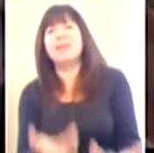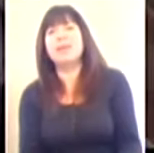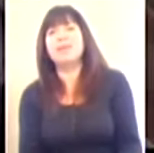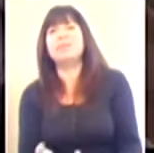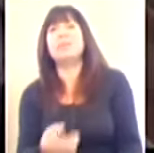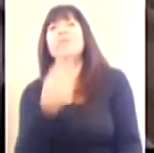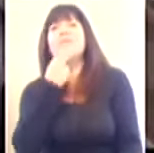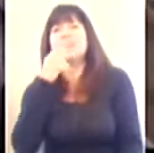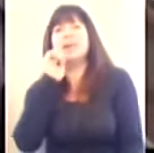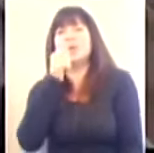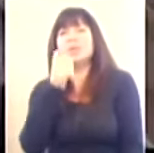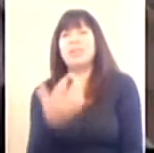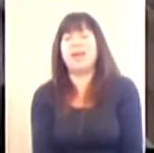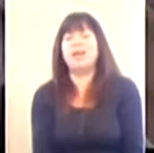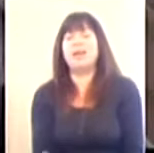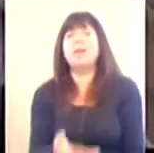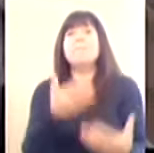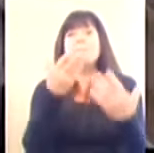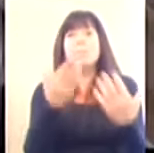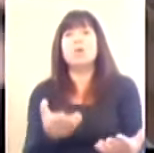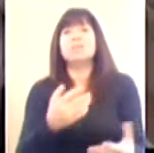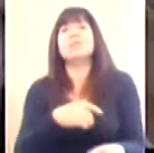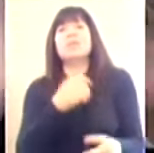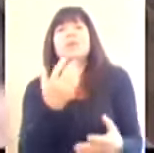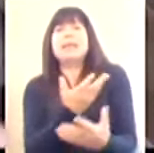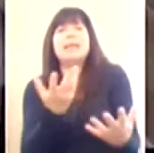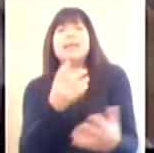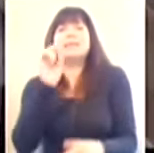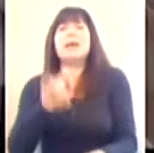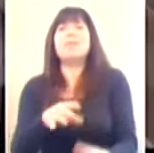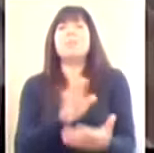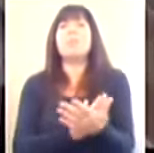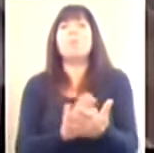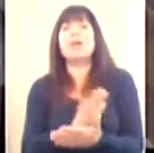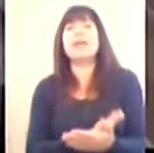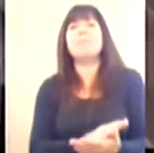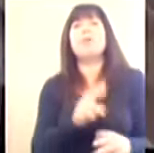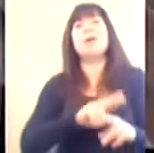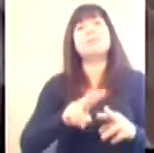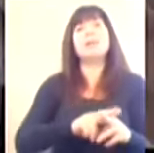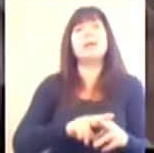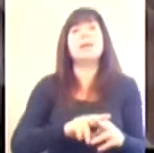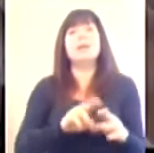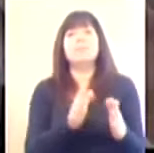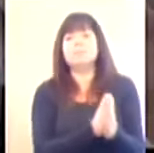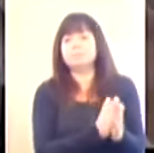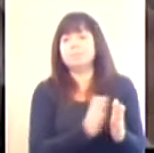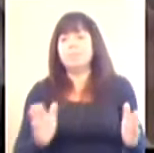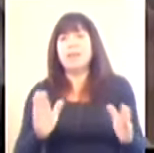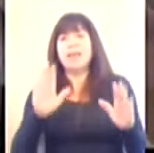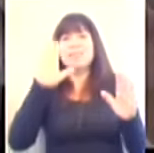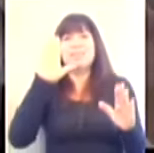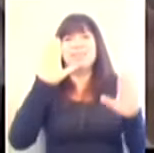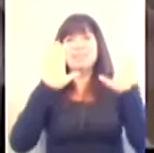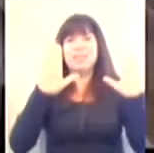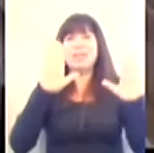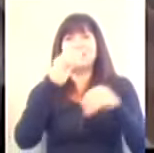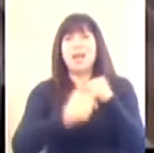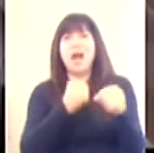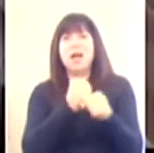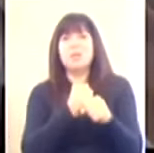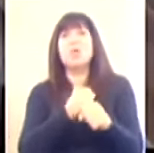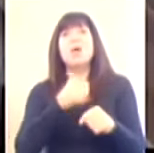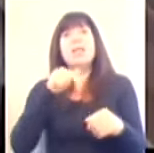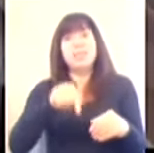vida cotidiana. Entonces, por ejemplo, ¿qué sabemos de lo que hay que hacer en esta década? Bueno, sabemos que de aquí, globalmente hablando, de aquí